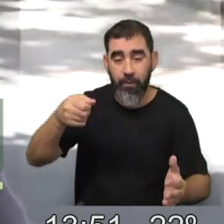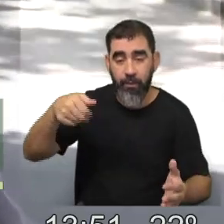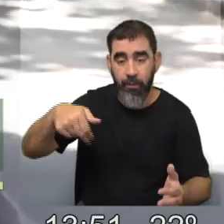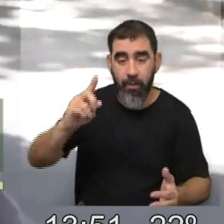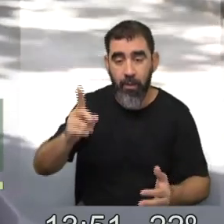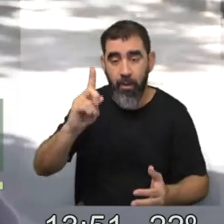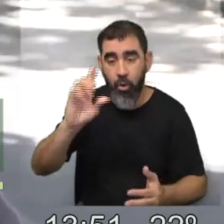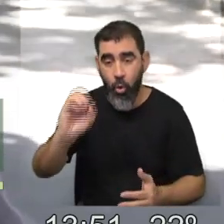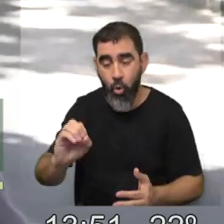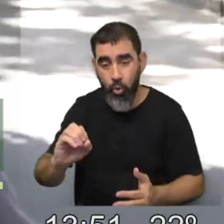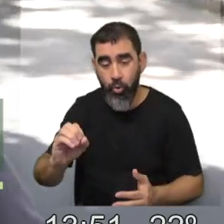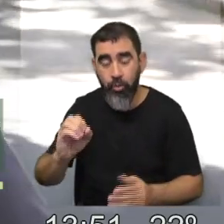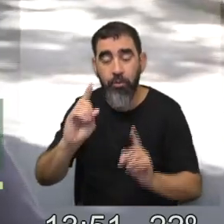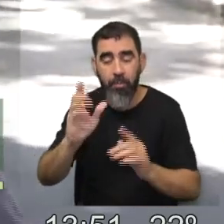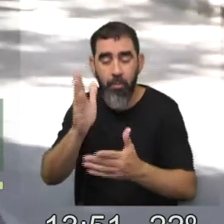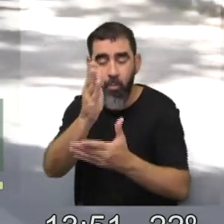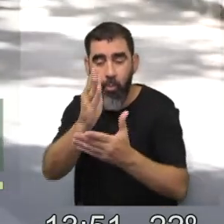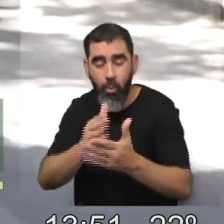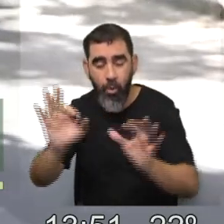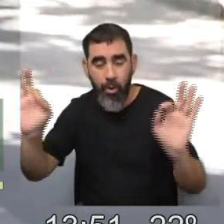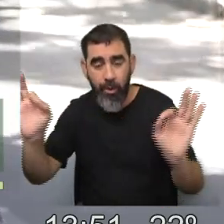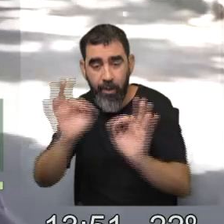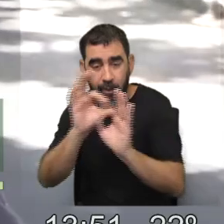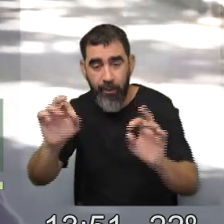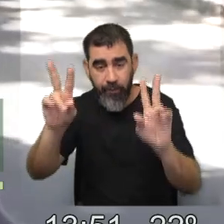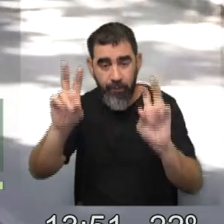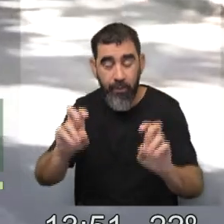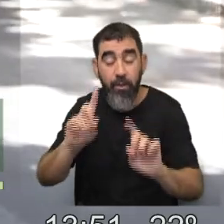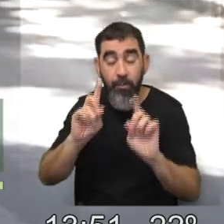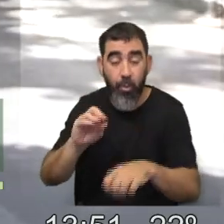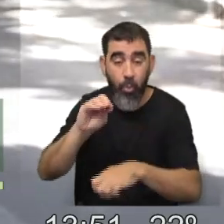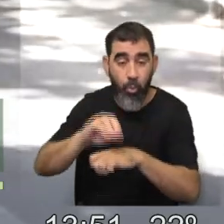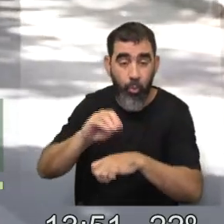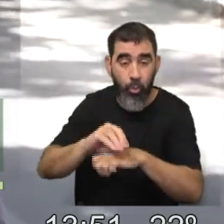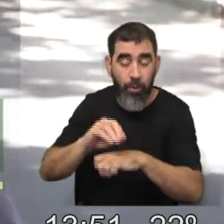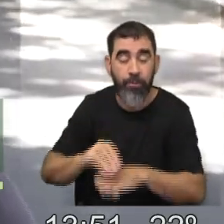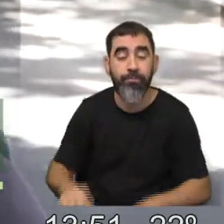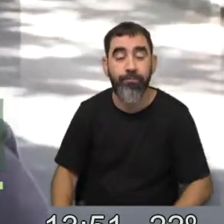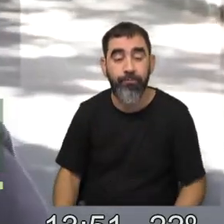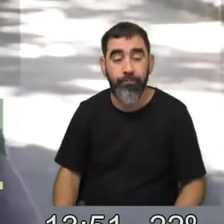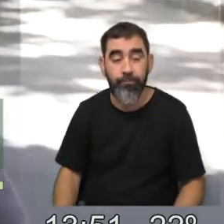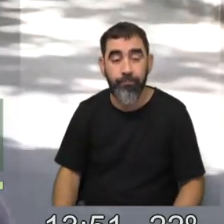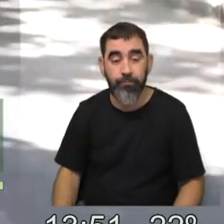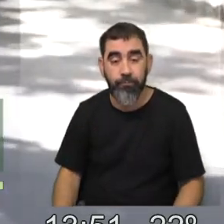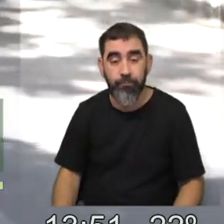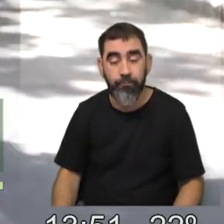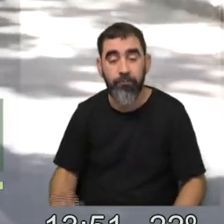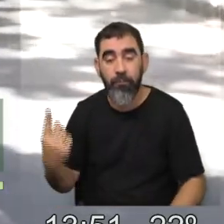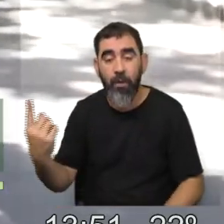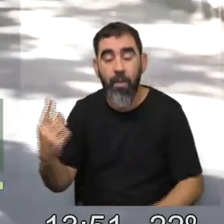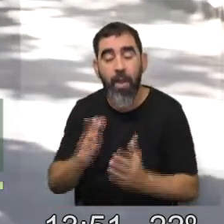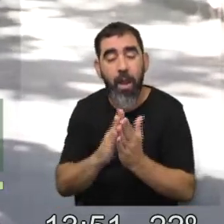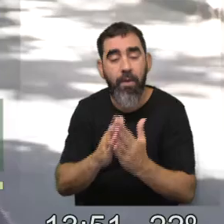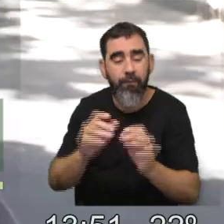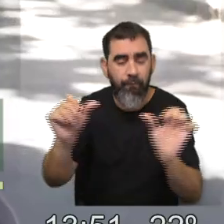en sus facetas musical, poética y cultural, ¿no? Como fenómeno social en el Río de la Plata. Pero cada librería tiene